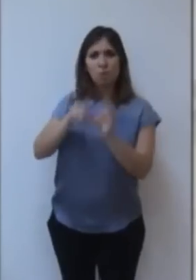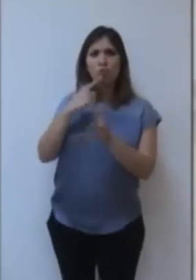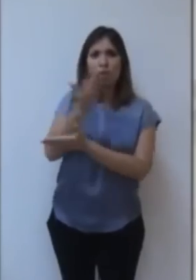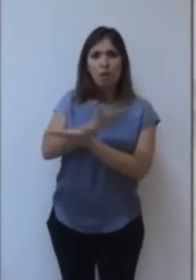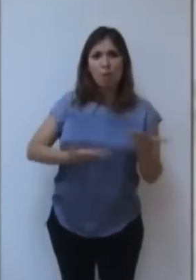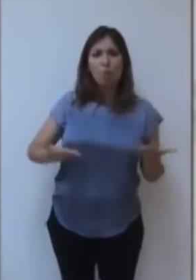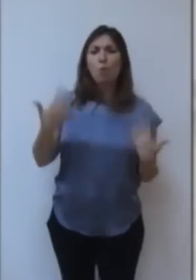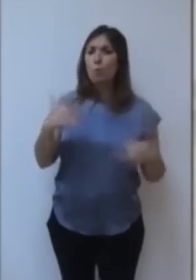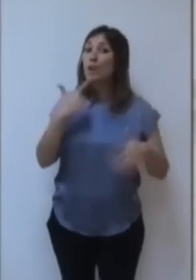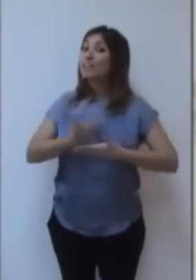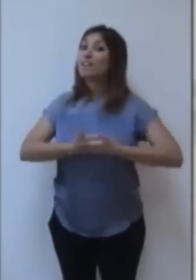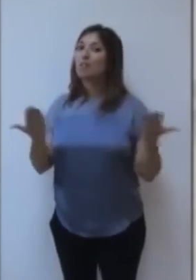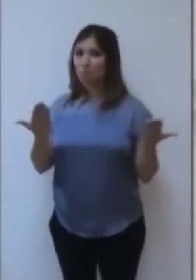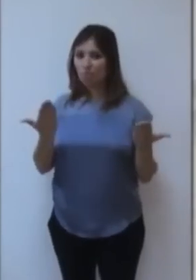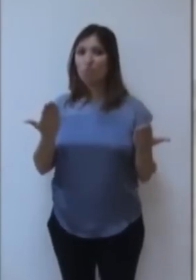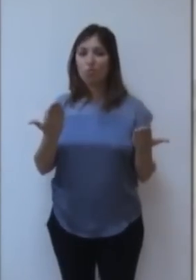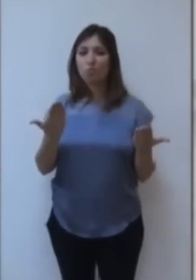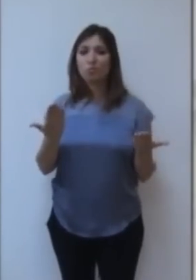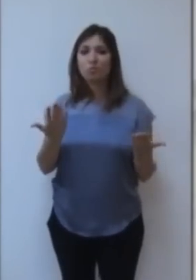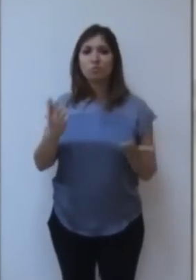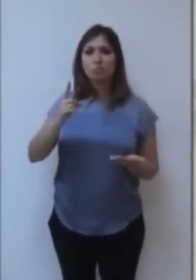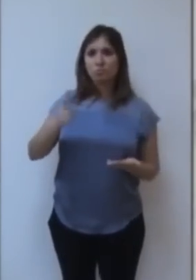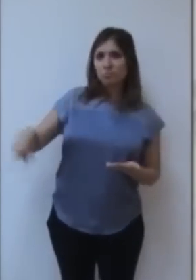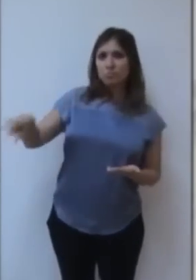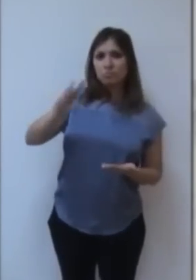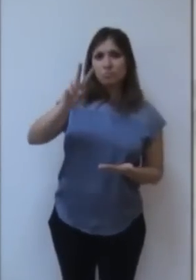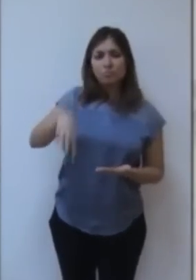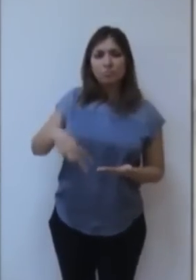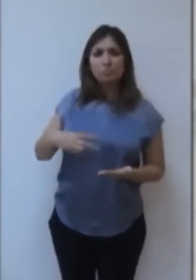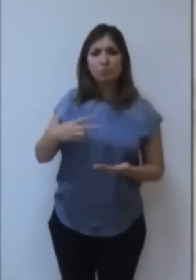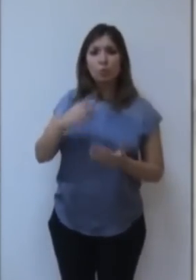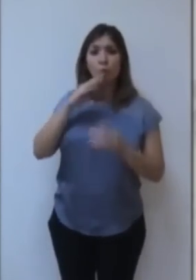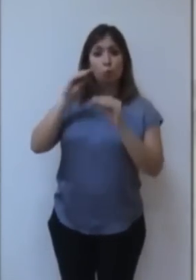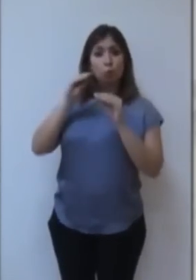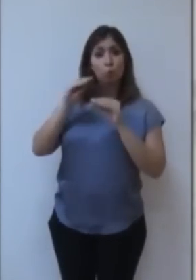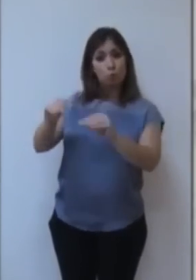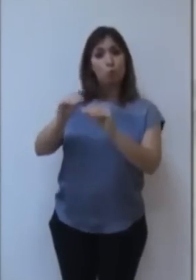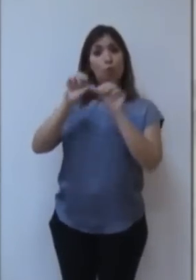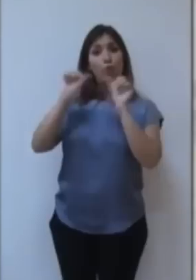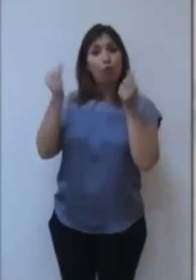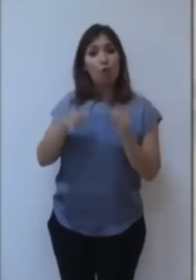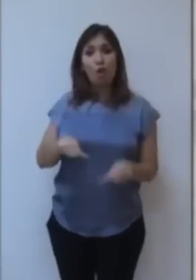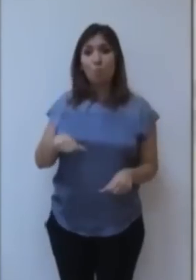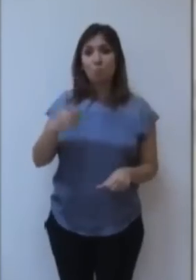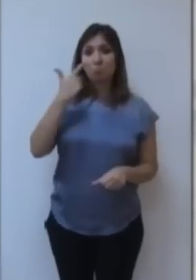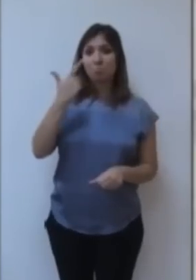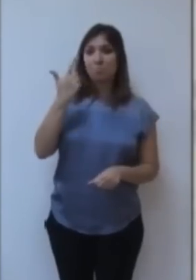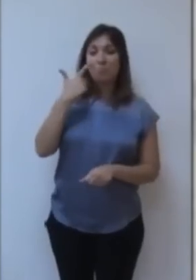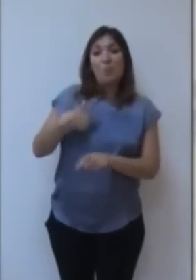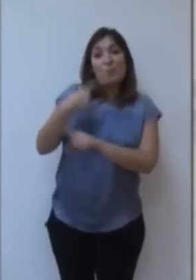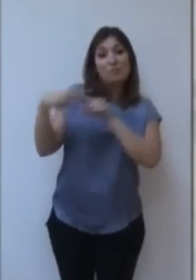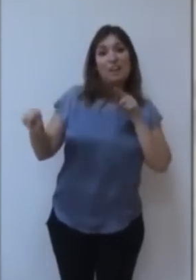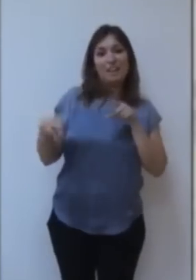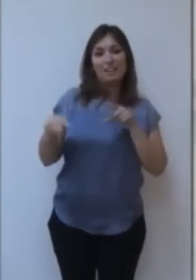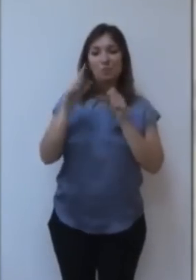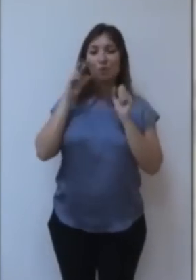son muy generosas, que tienen también por su forma de ver las cosas distinta,